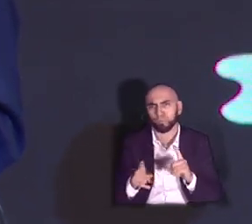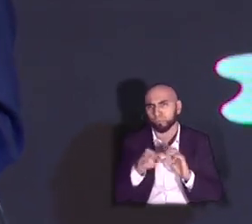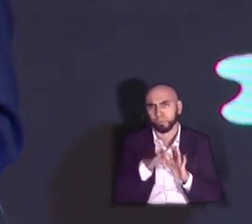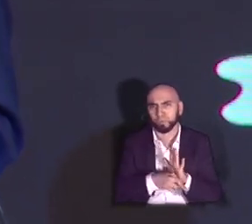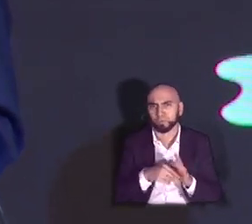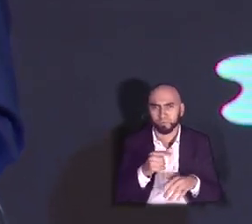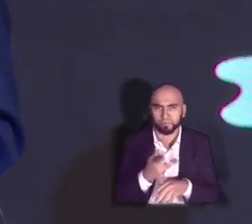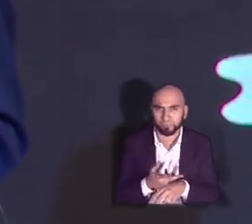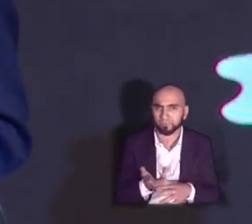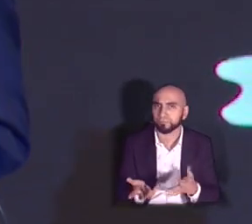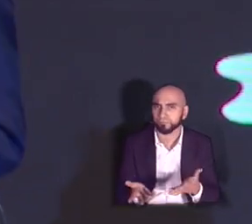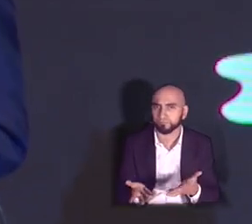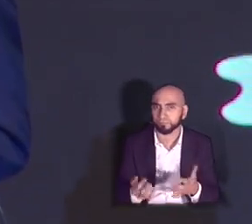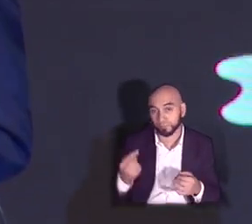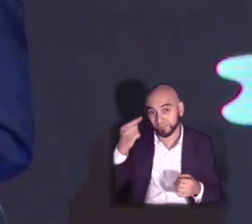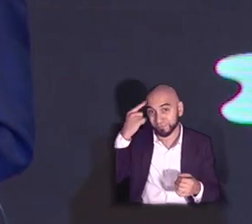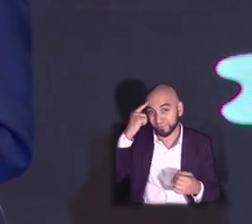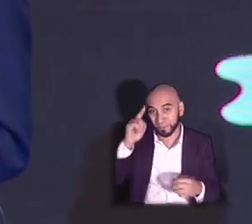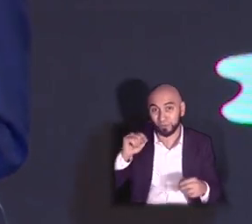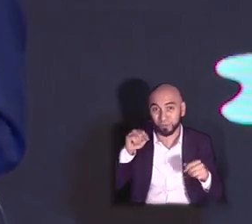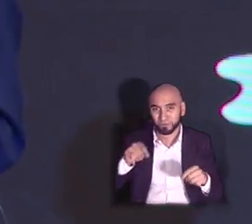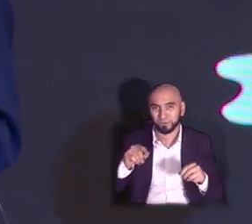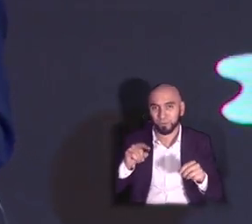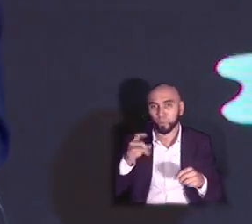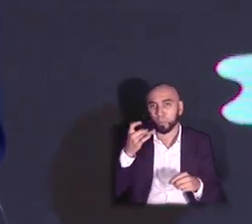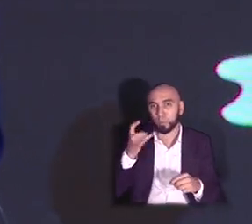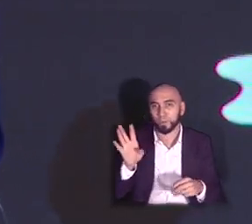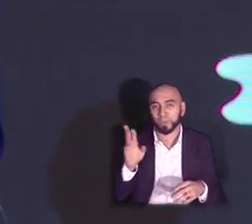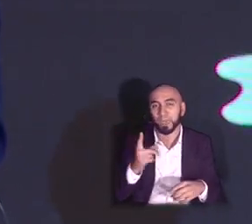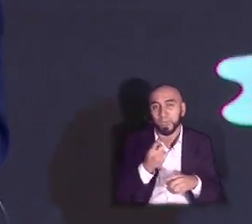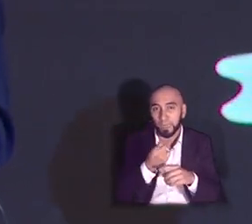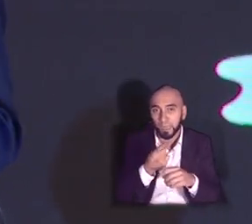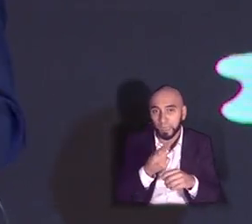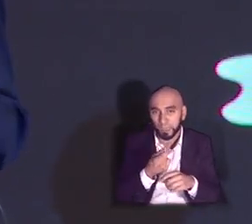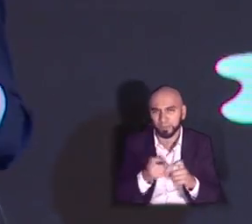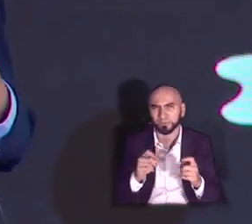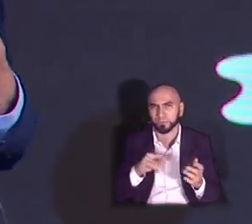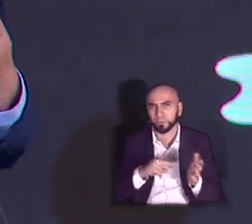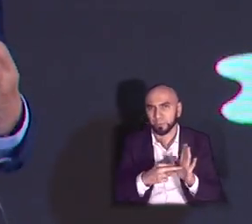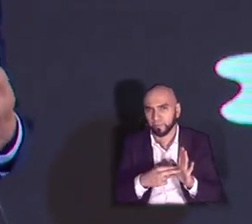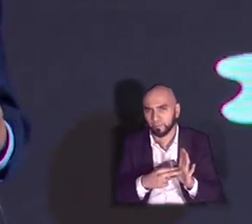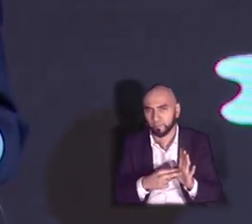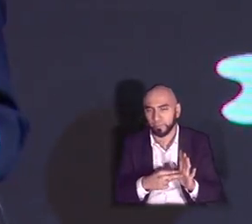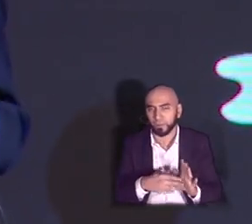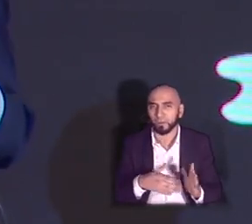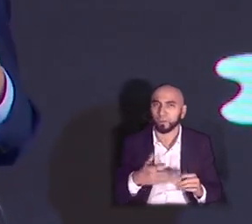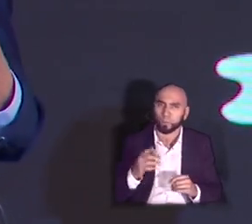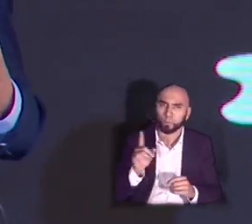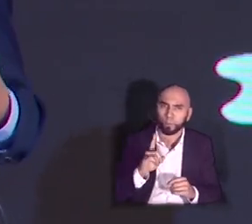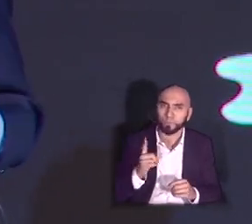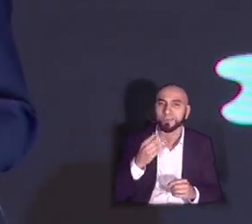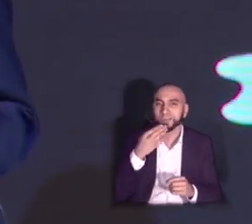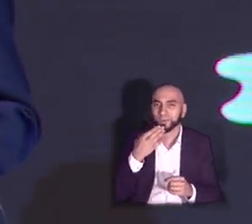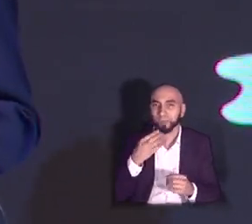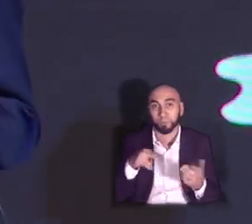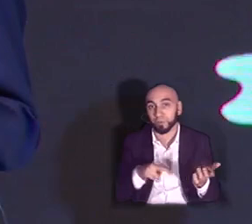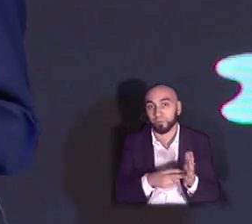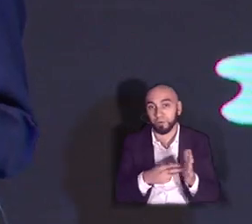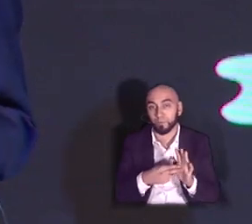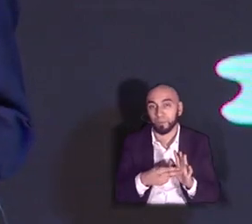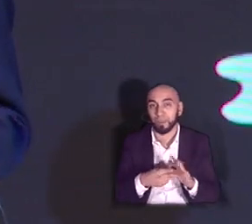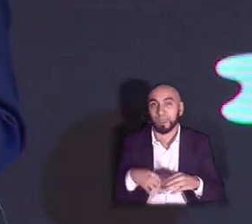Pero esta no es la única amenaza a nuestra sobrevivencia. Por supuesto, tenemos el cambio climático, todo el mundo lo